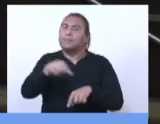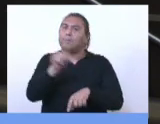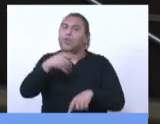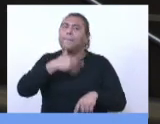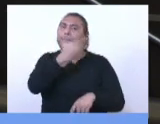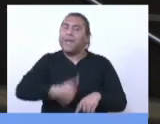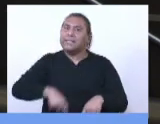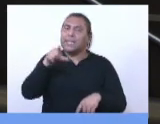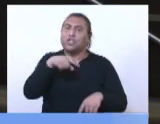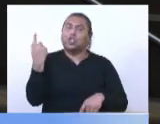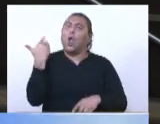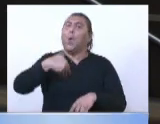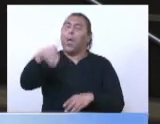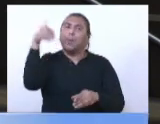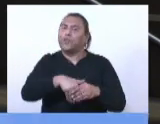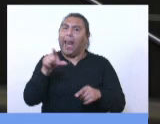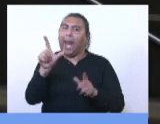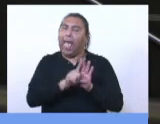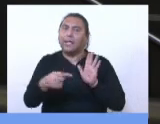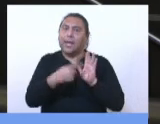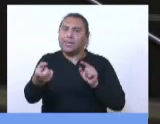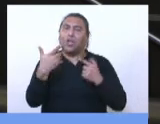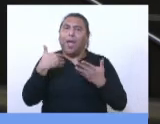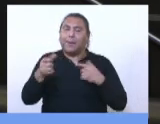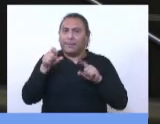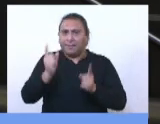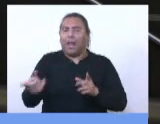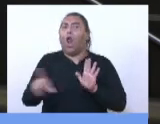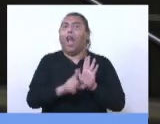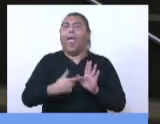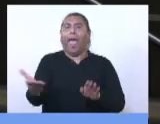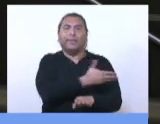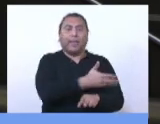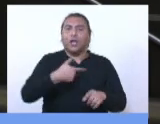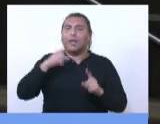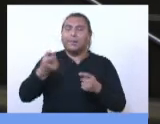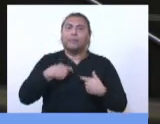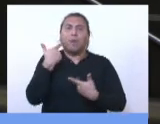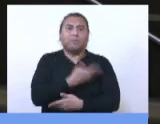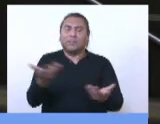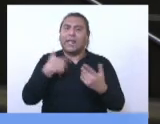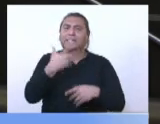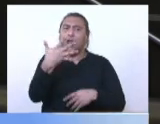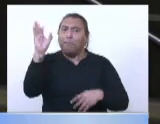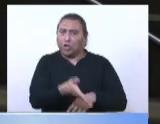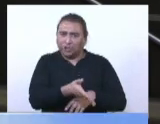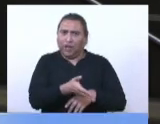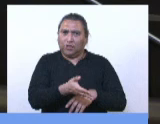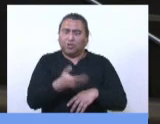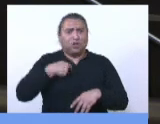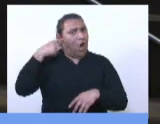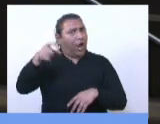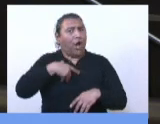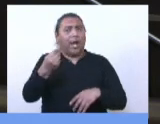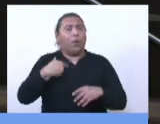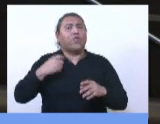nosotros vamos a votar esta ley que ratifica prácticamente la ley anterior y le da una visión del 5% y yo creo que